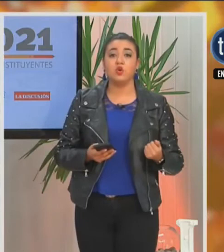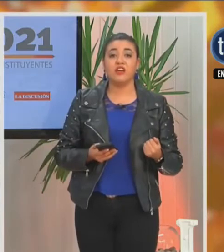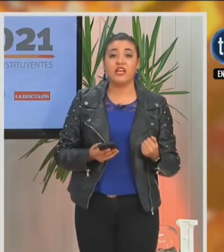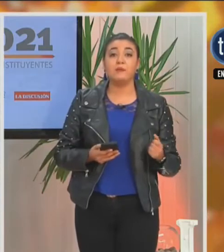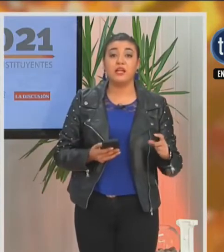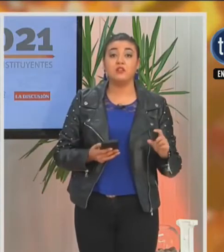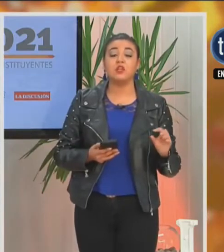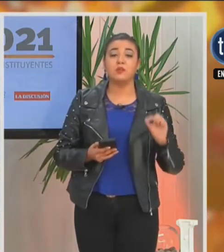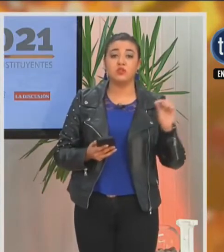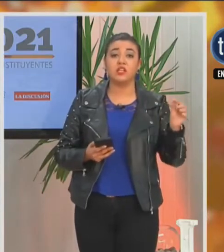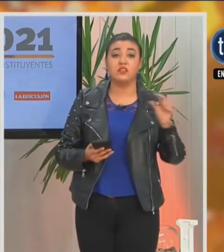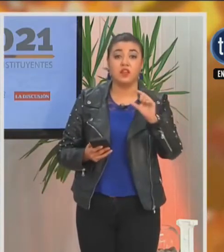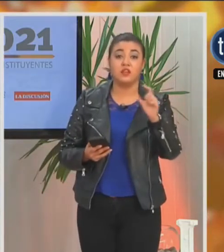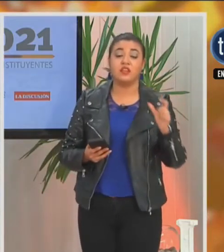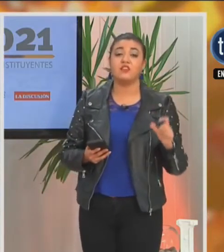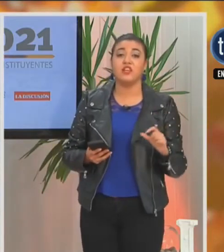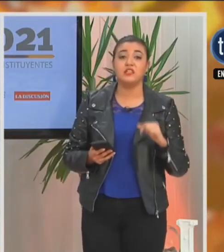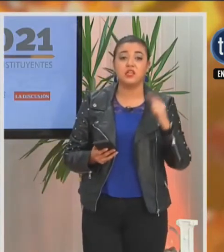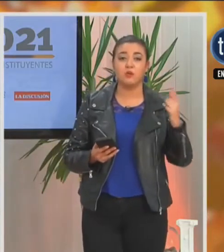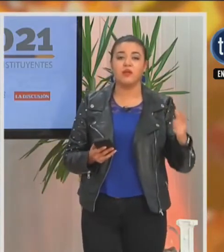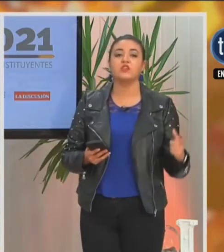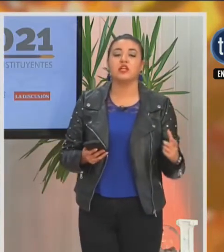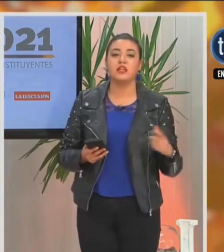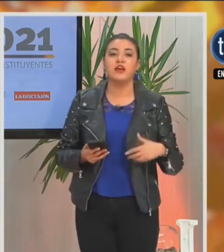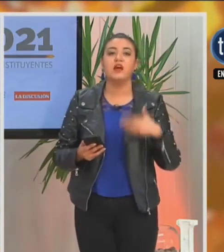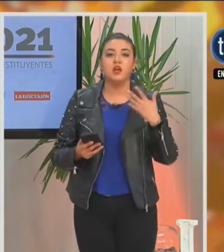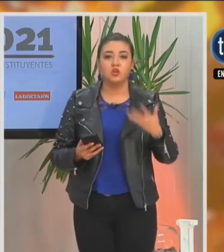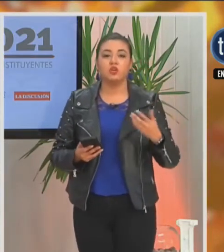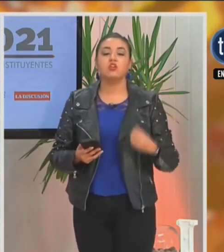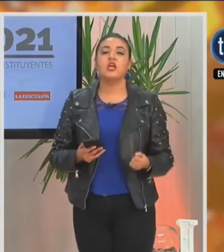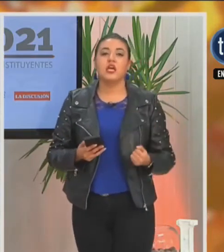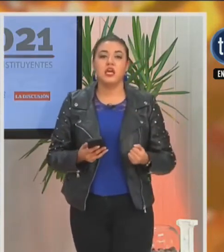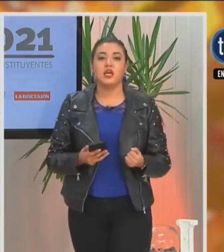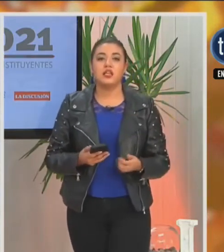Hugo Varela explicando también todas estas diferencias y con mayor claridad, dudas,